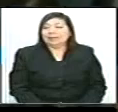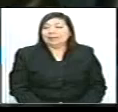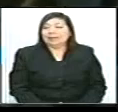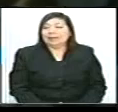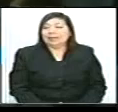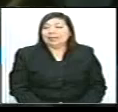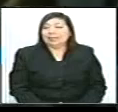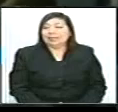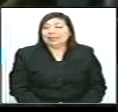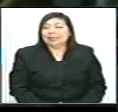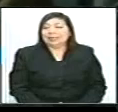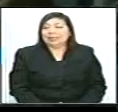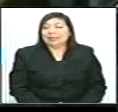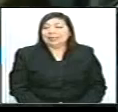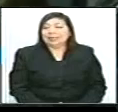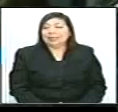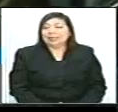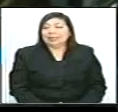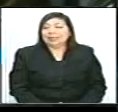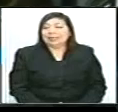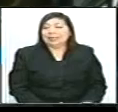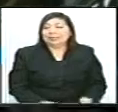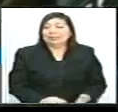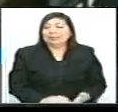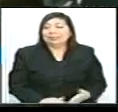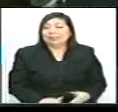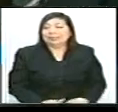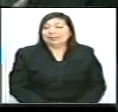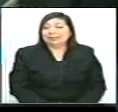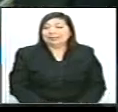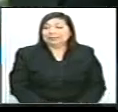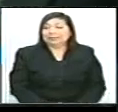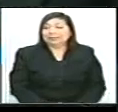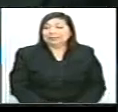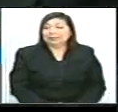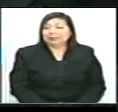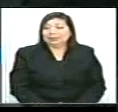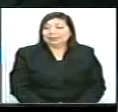Disculpe, señor gobernador, simplemente para darle la bienvenida al congresista